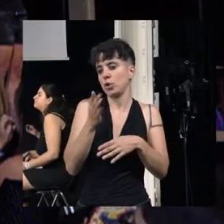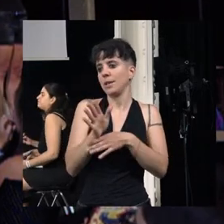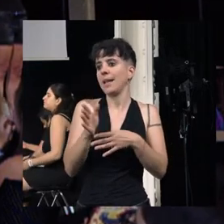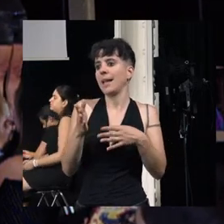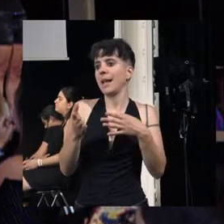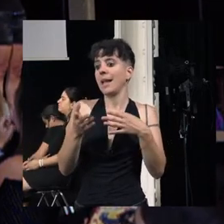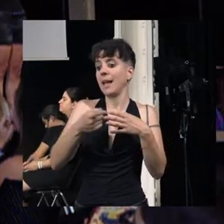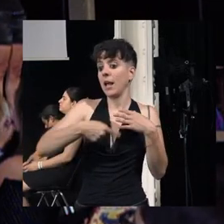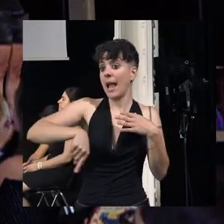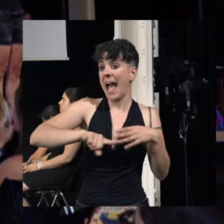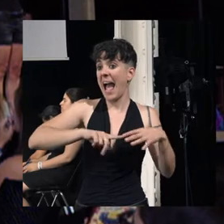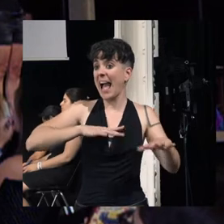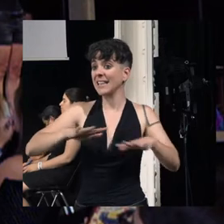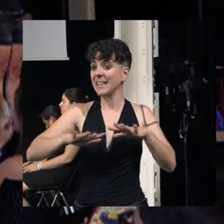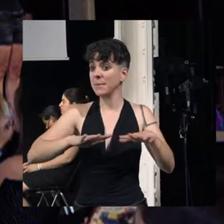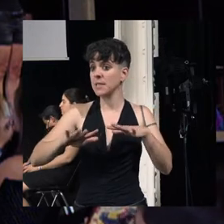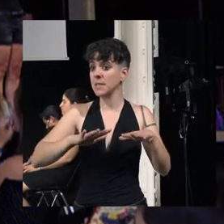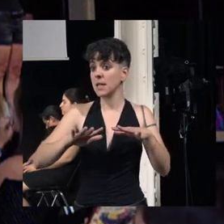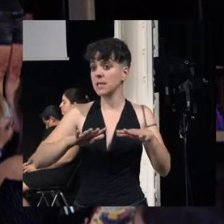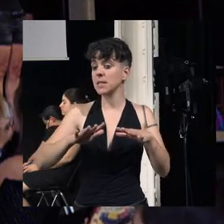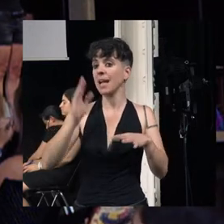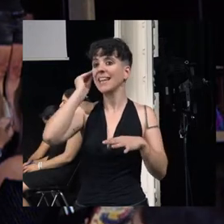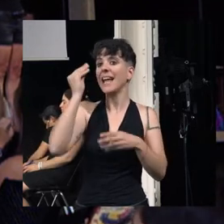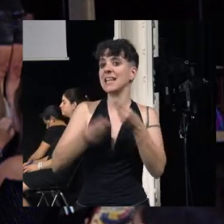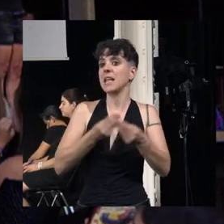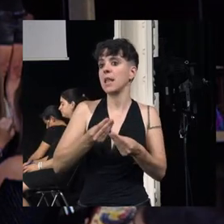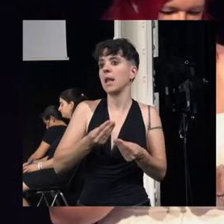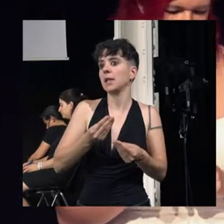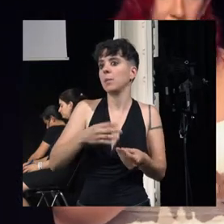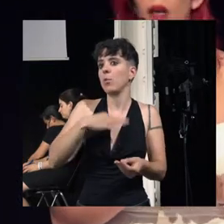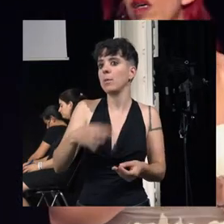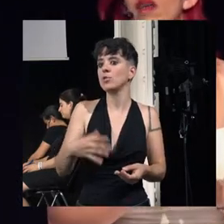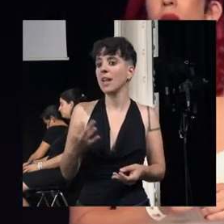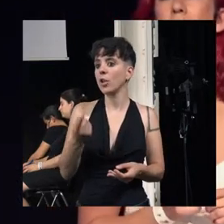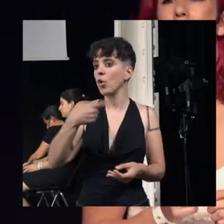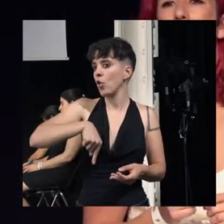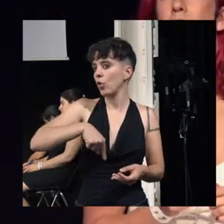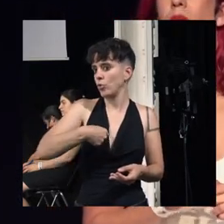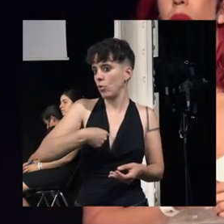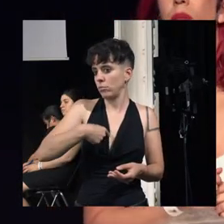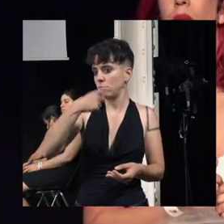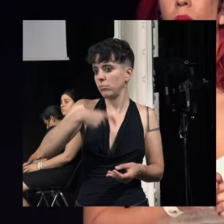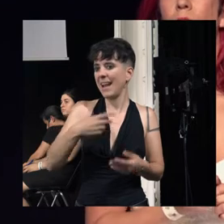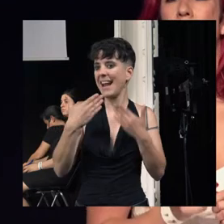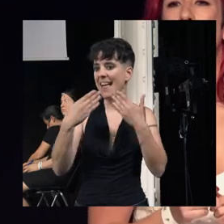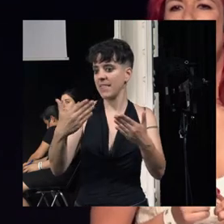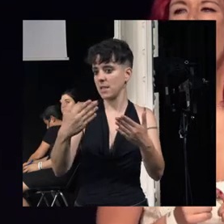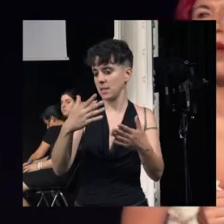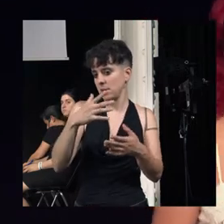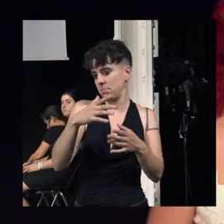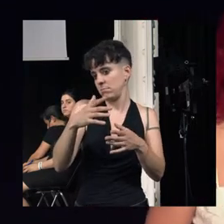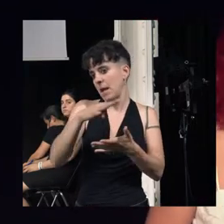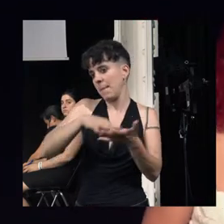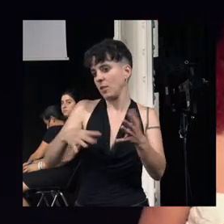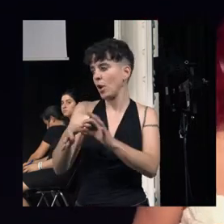hacer las activistas gitanas. Os doy las gracias a Barcelona en Comú, pero de verdad,